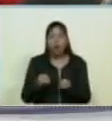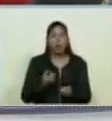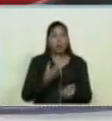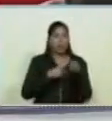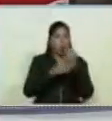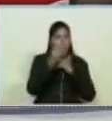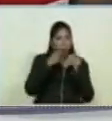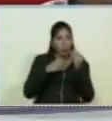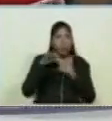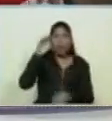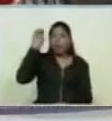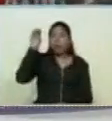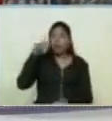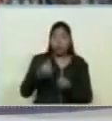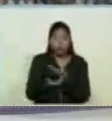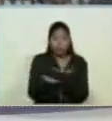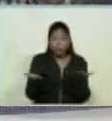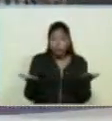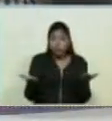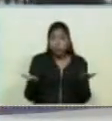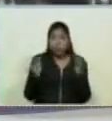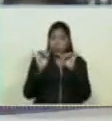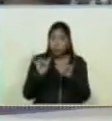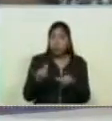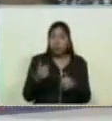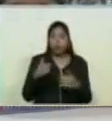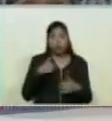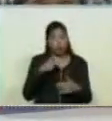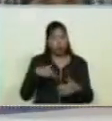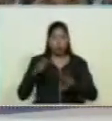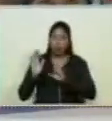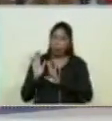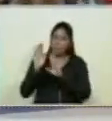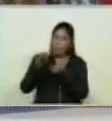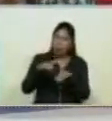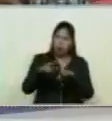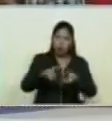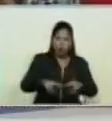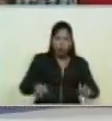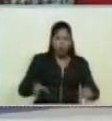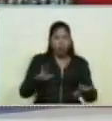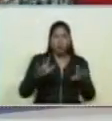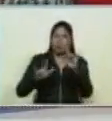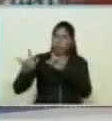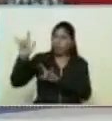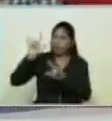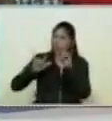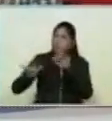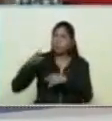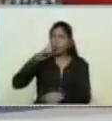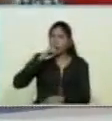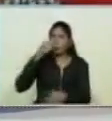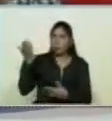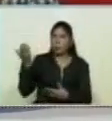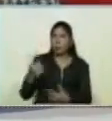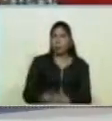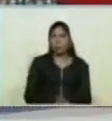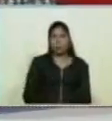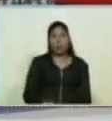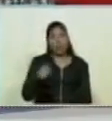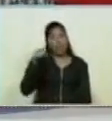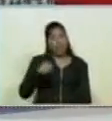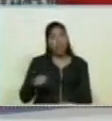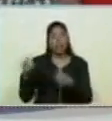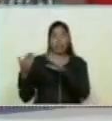futuro de Venezuela, y nosotros estamos para aquí, para respaldarlo, para decirle que lo queremos, que esta